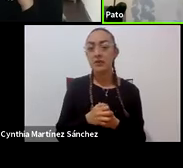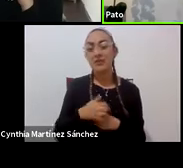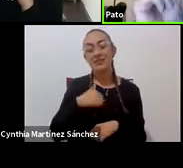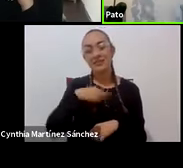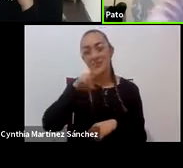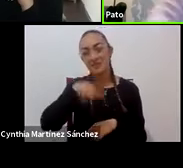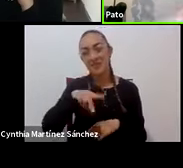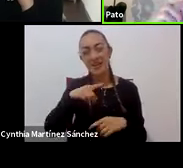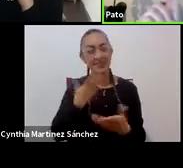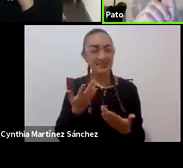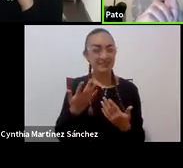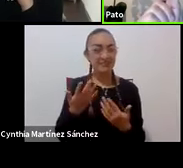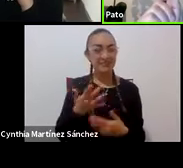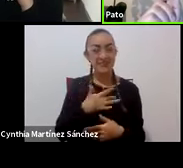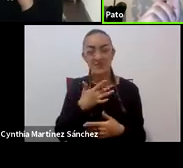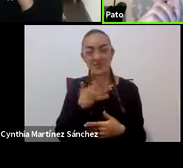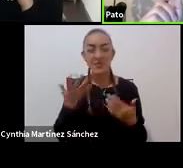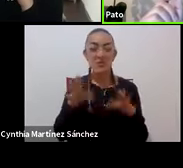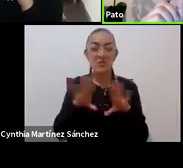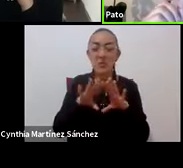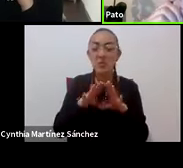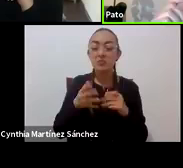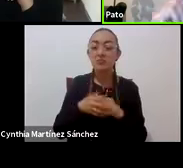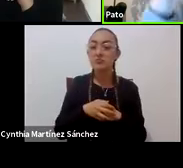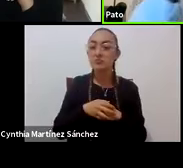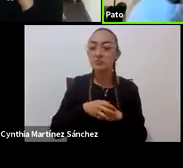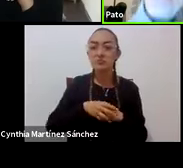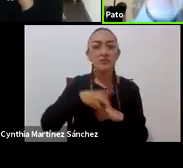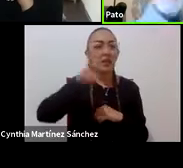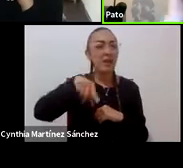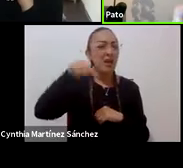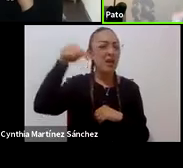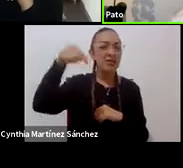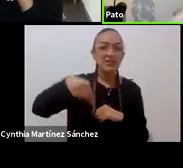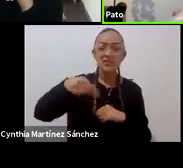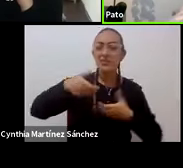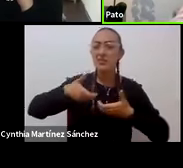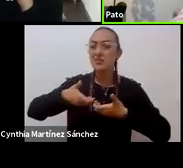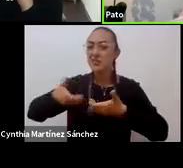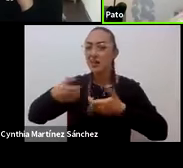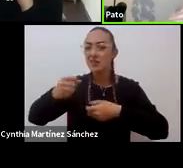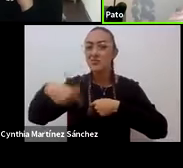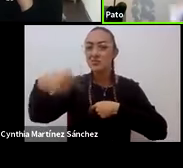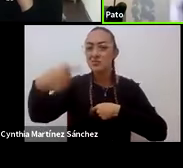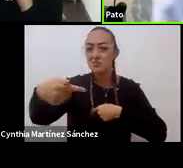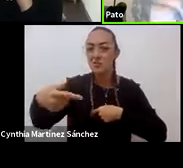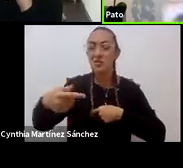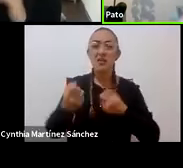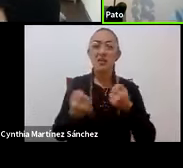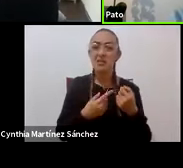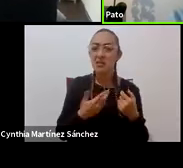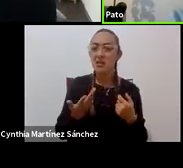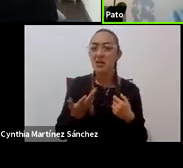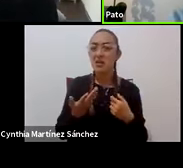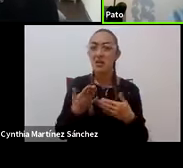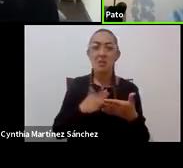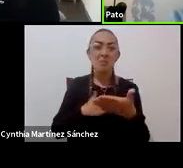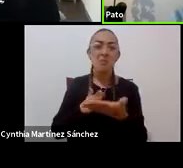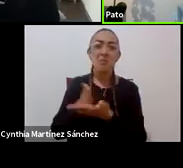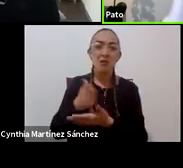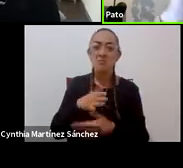era el switch que hacían, como diciendo, no, sí, aquí a unas cuadras, pues no se puede pasar,